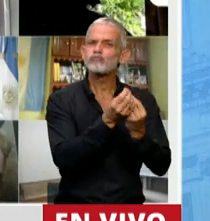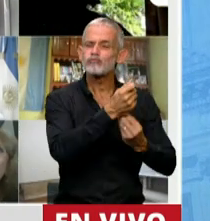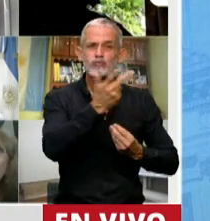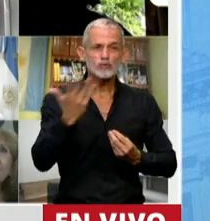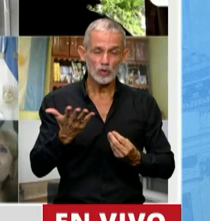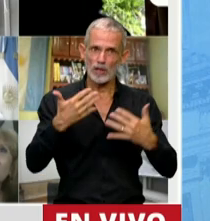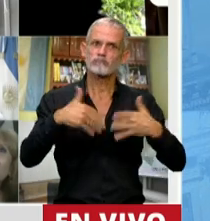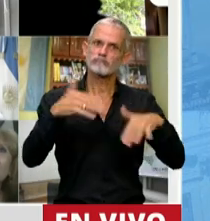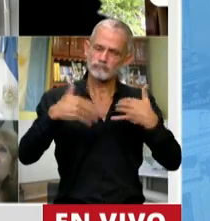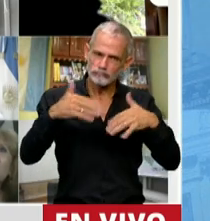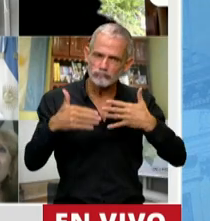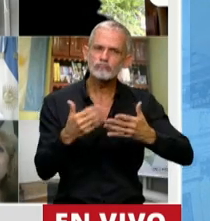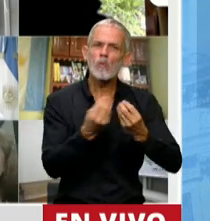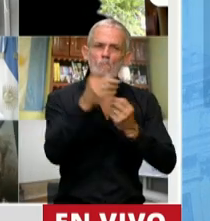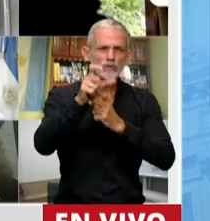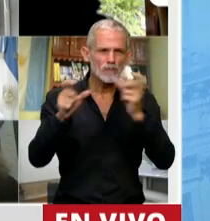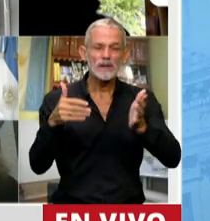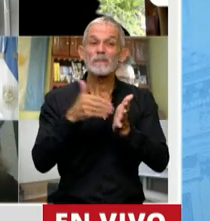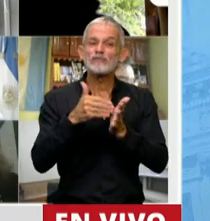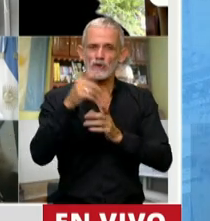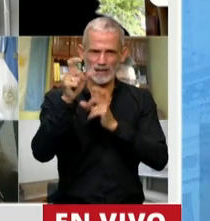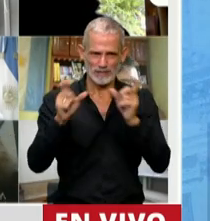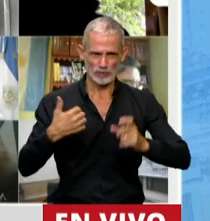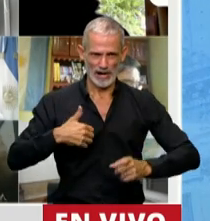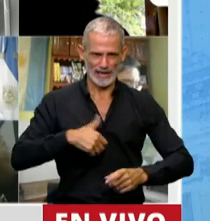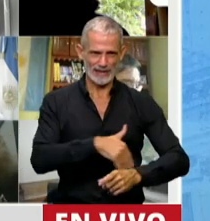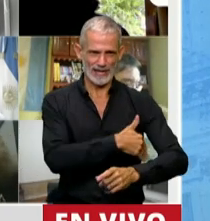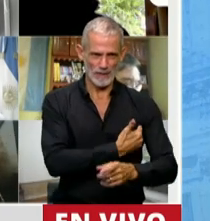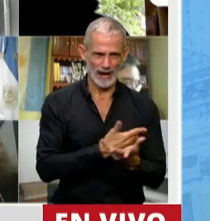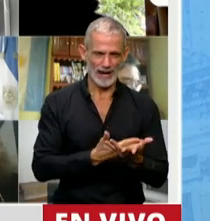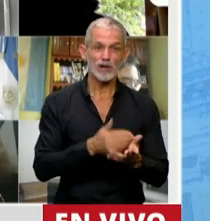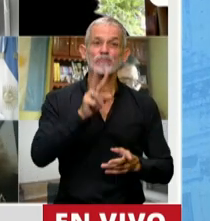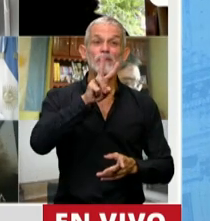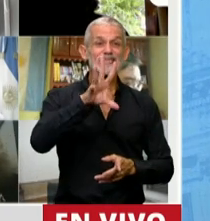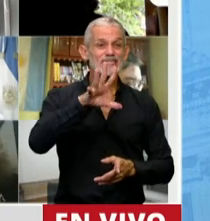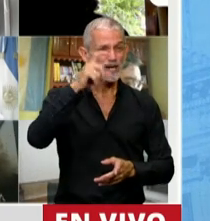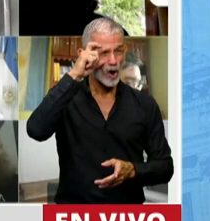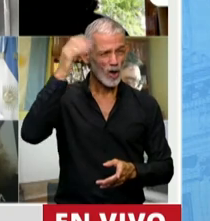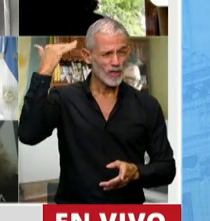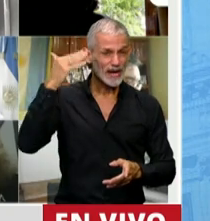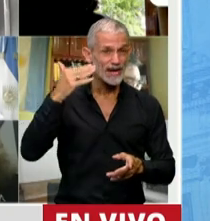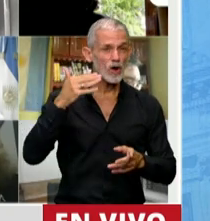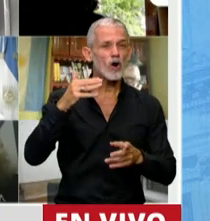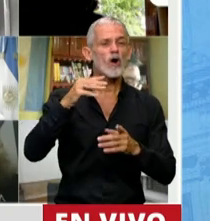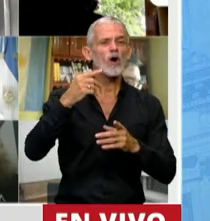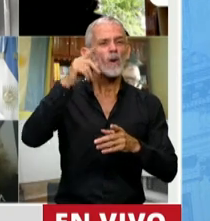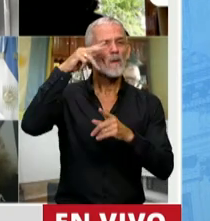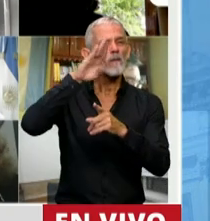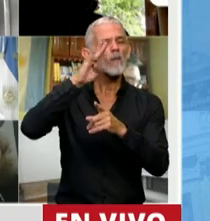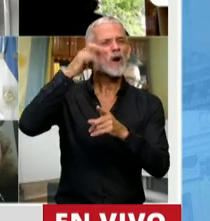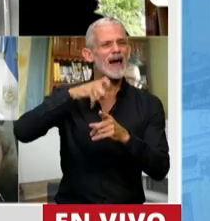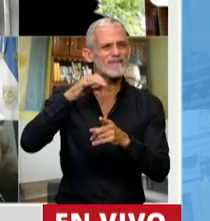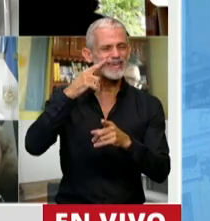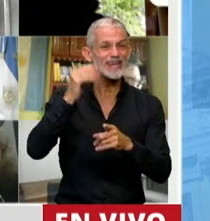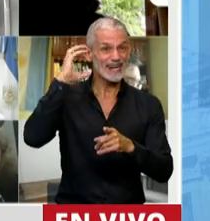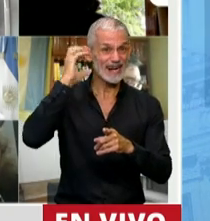una cantidad importante de millones de argentinos. El 25 de enero pasado, la señora de Bonafini dijo en una